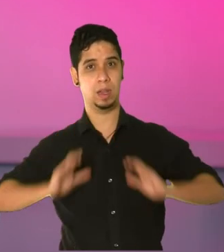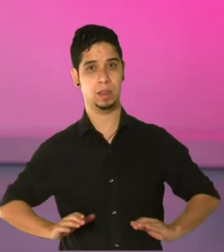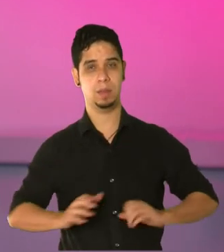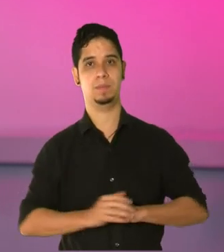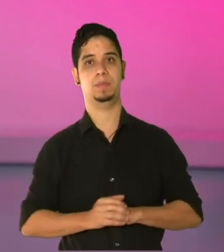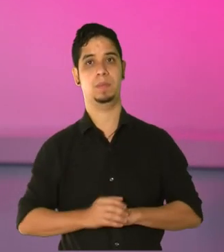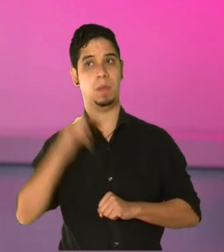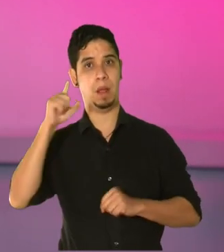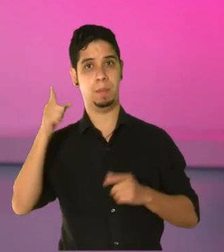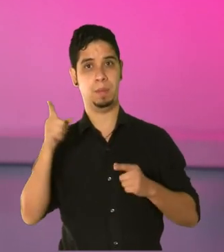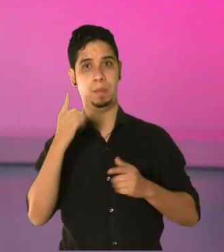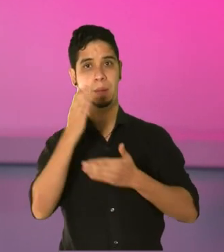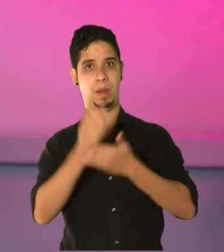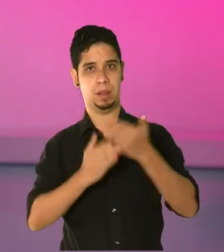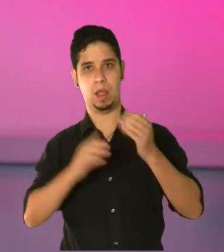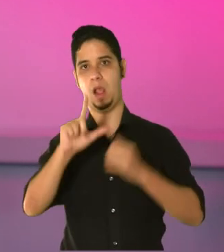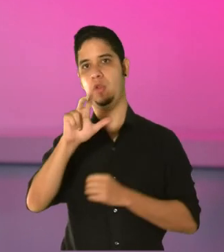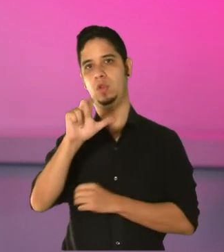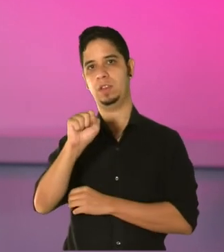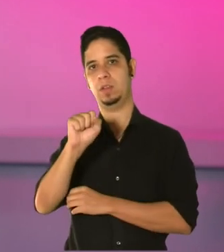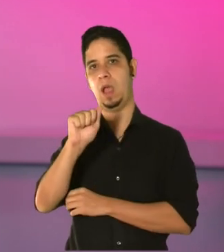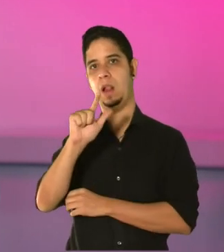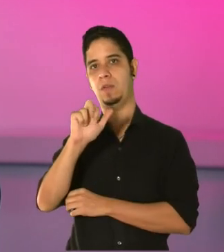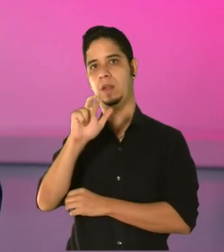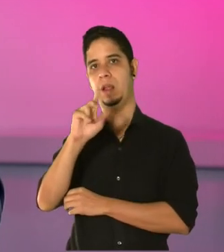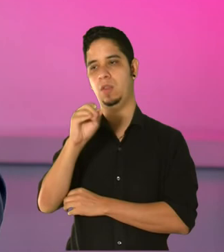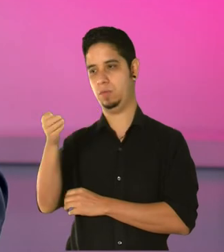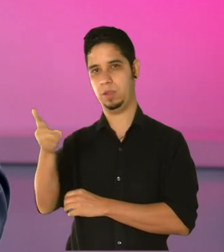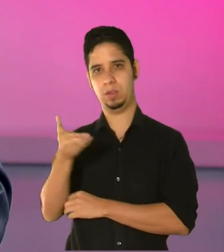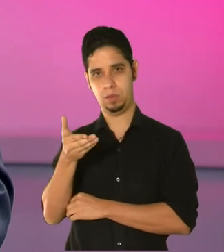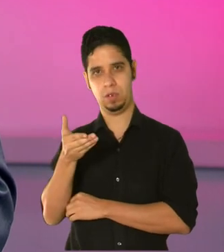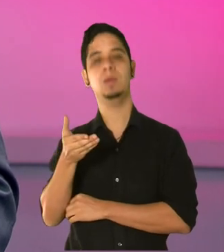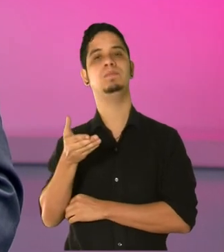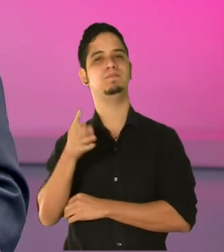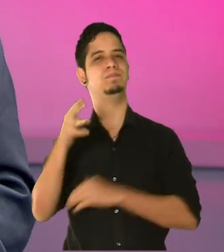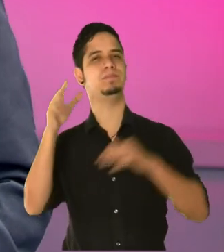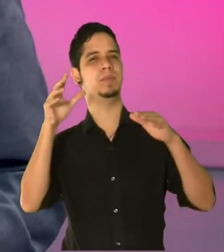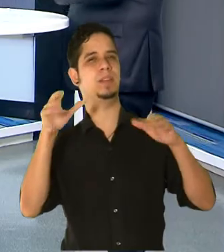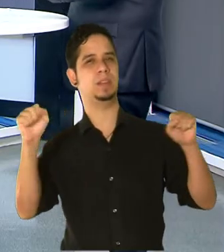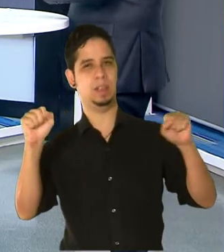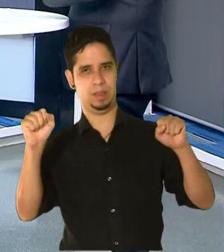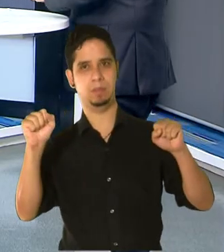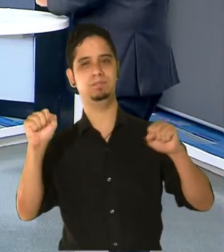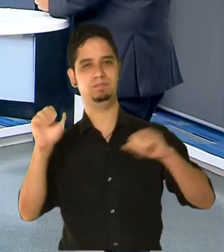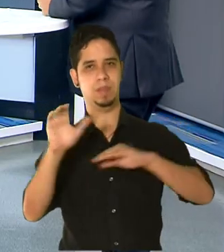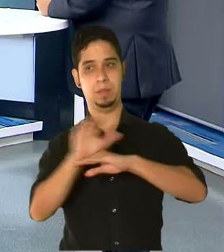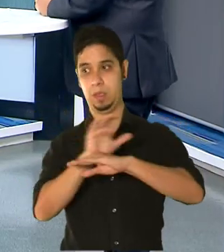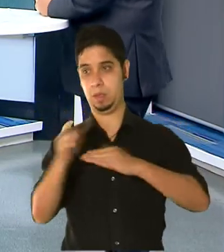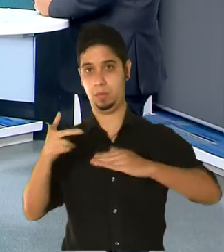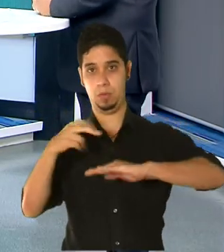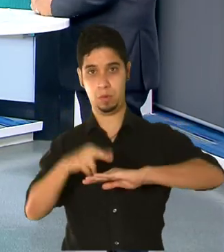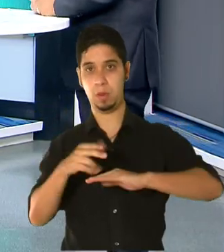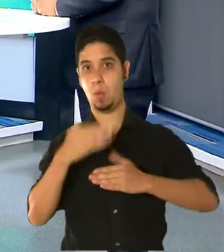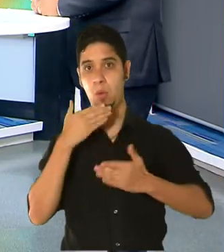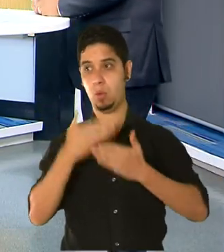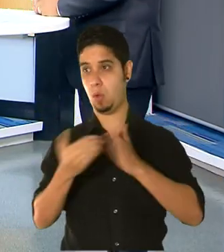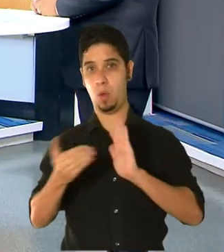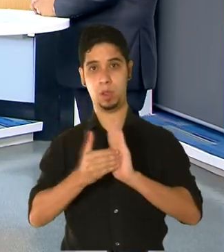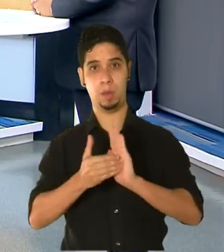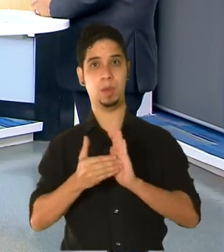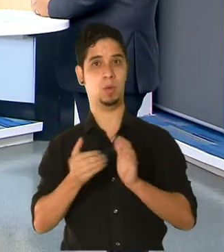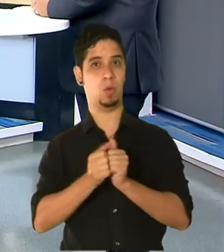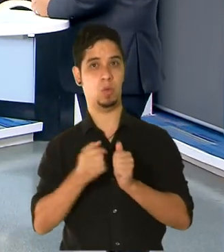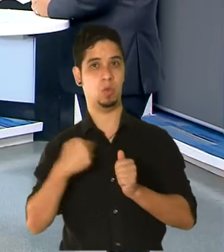primer segmento a luis alvarado sintrom presidente de la cámara de comercio del sur de puerto rico- qué bueno que lo tenemos una vez más aquí en nuestros